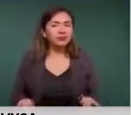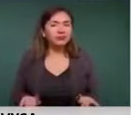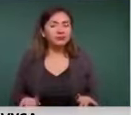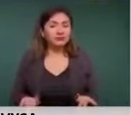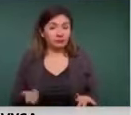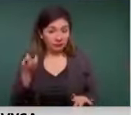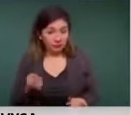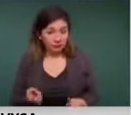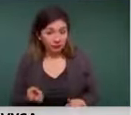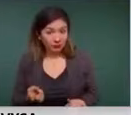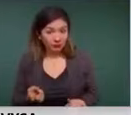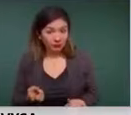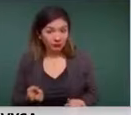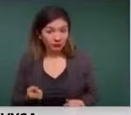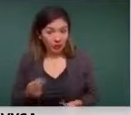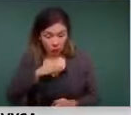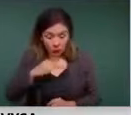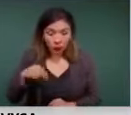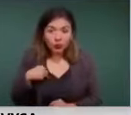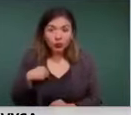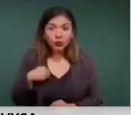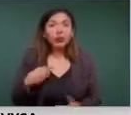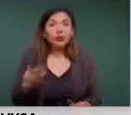Nosotros tenemos que